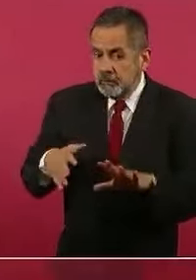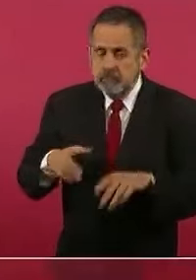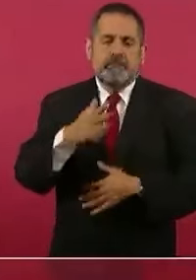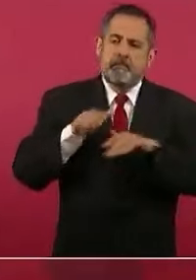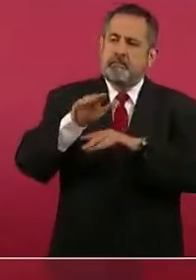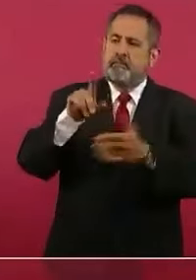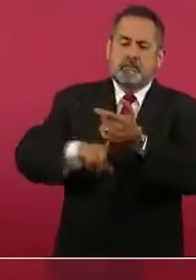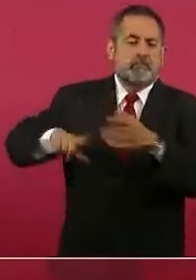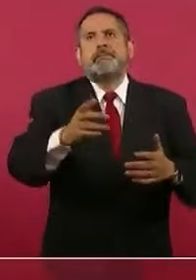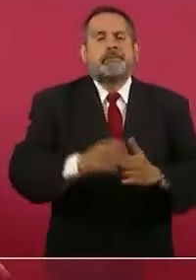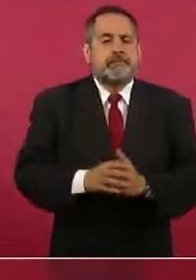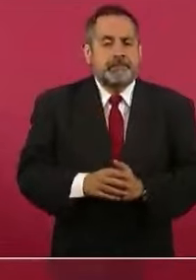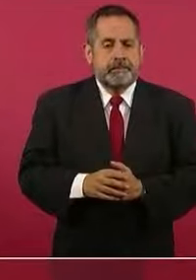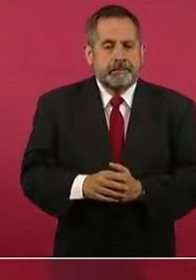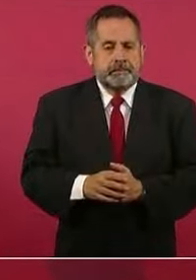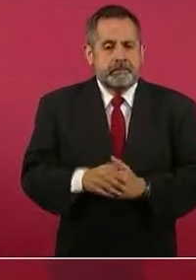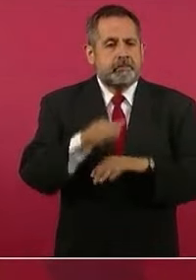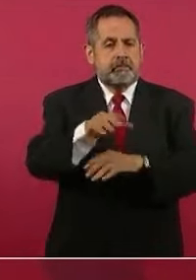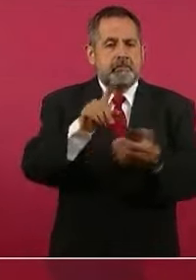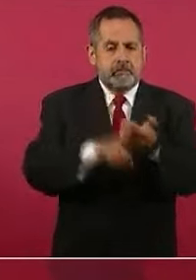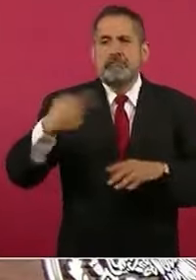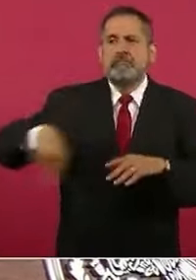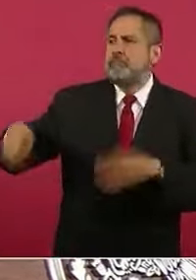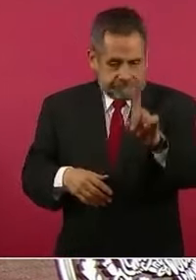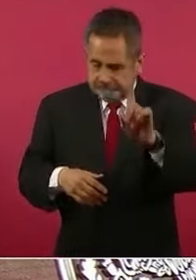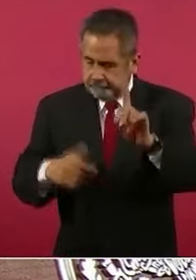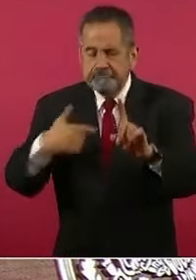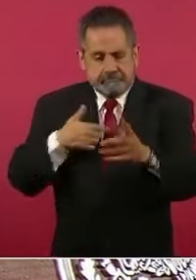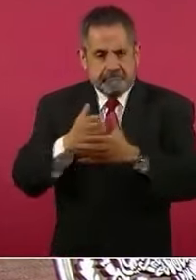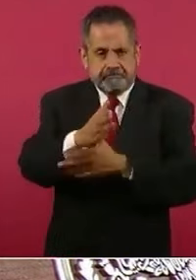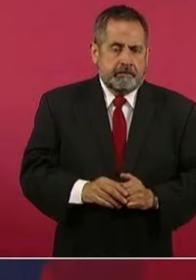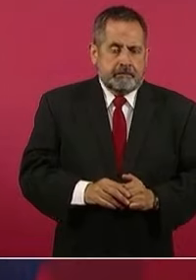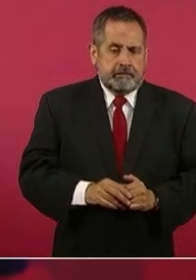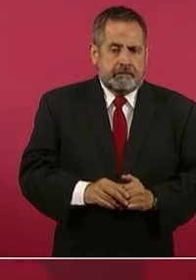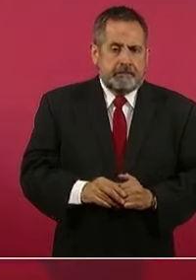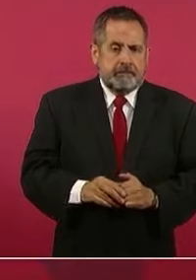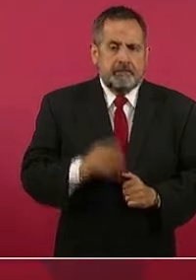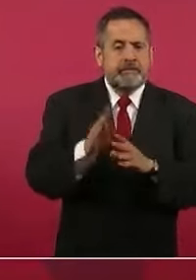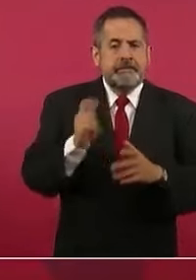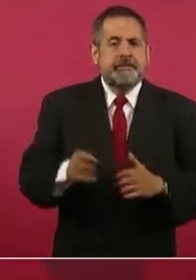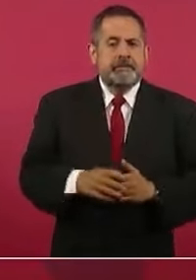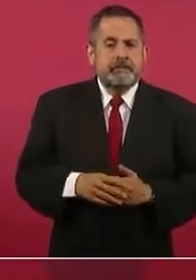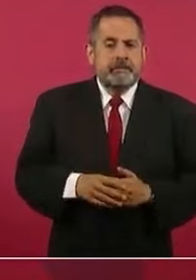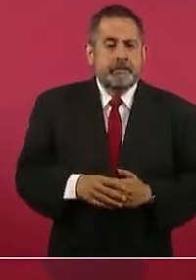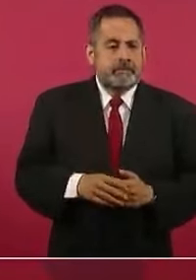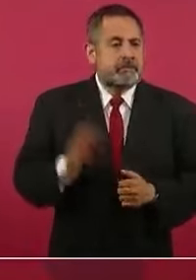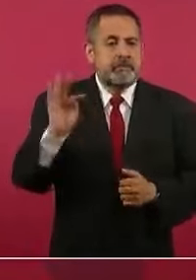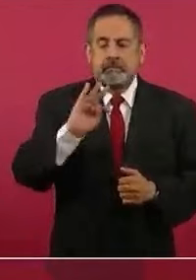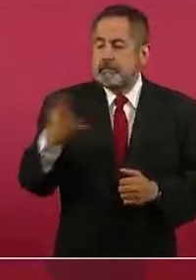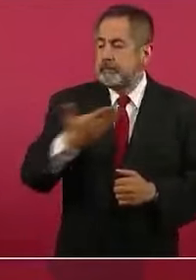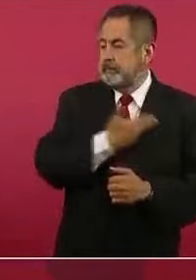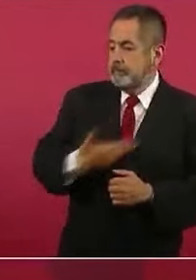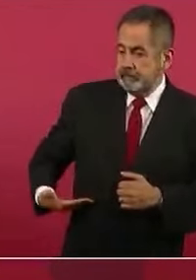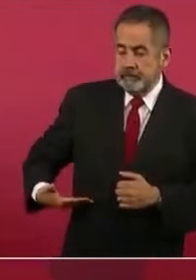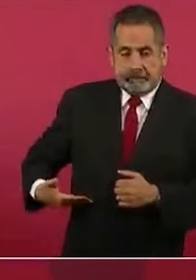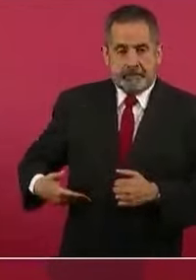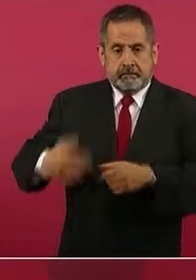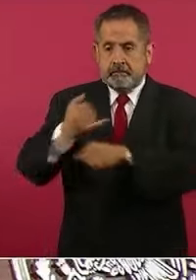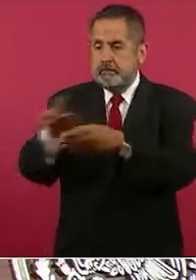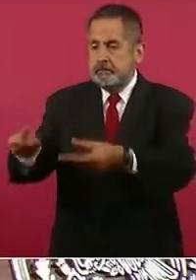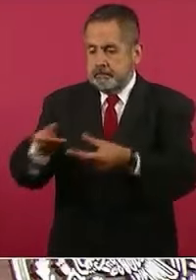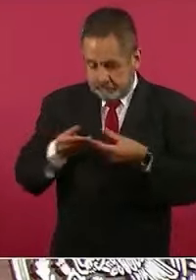asuntos de Estado. Por ejemplo, todo lo relacionado con corrupción, eso se tiene que atender, porque imagínense que el presidente tenga información